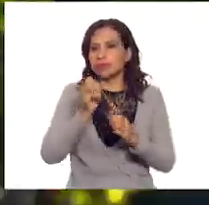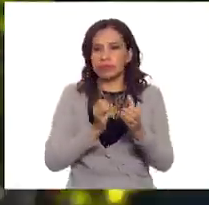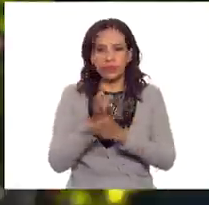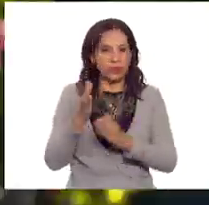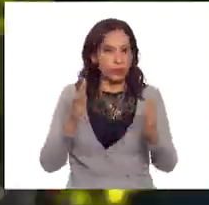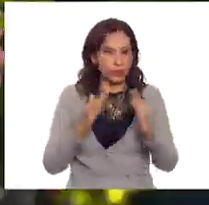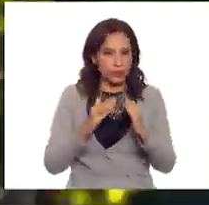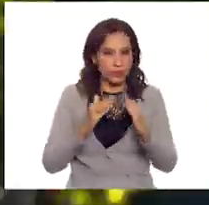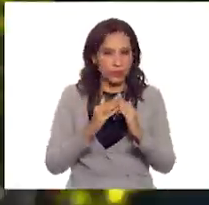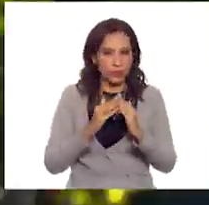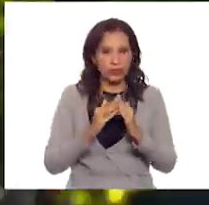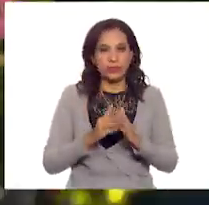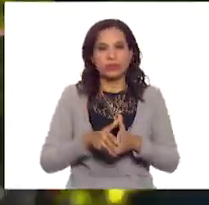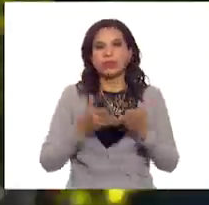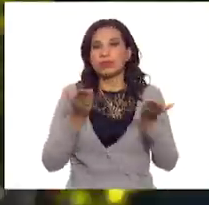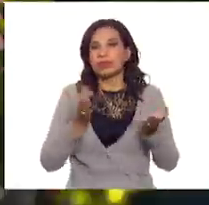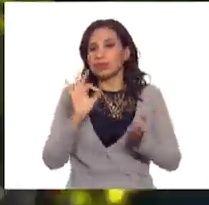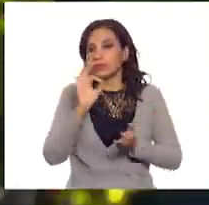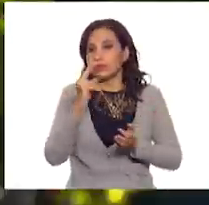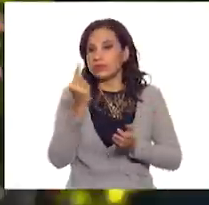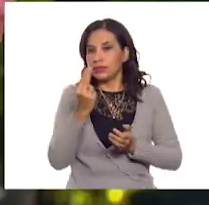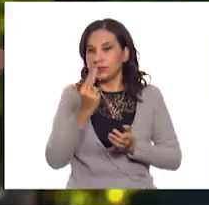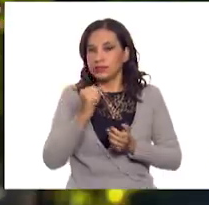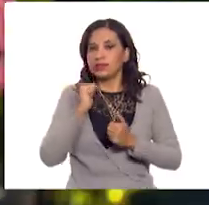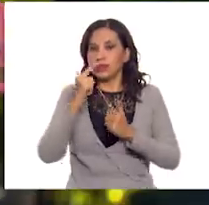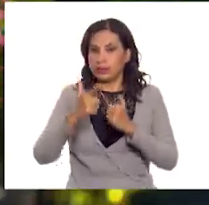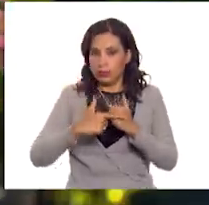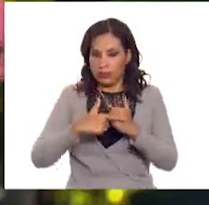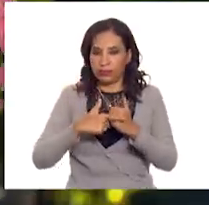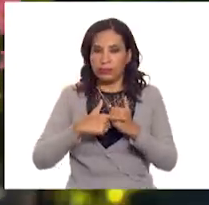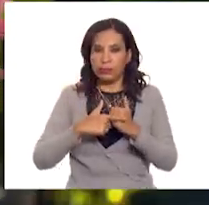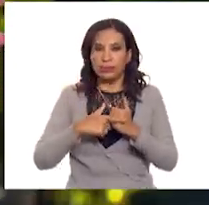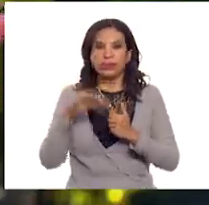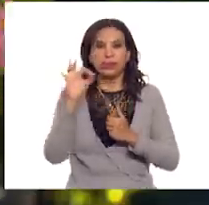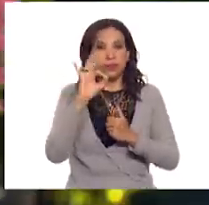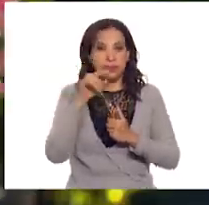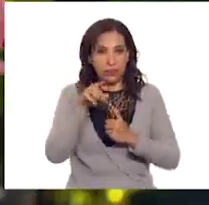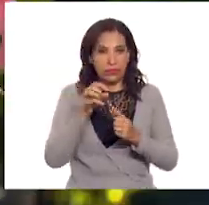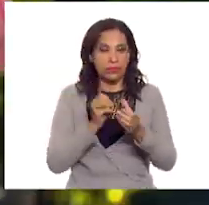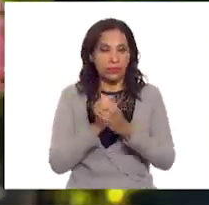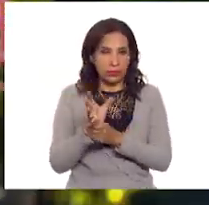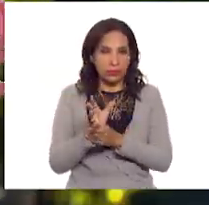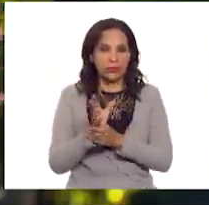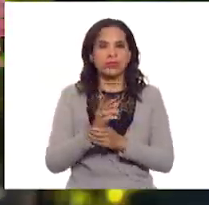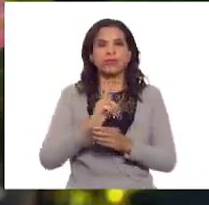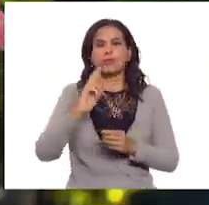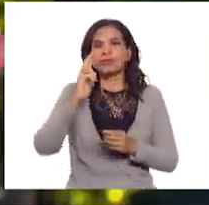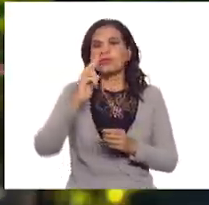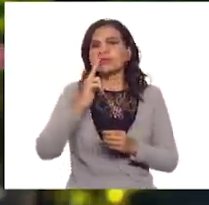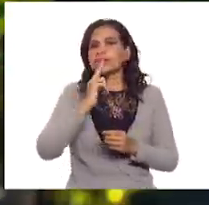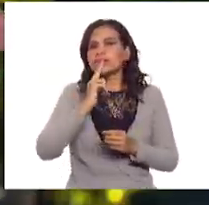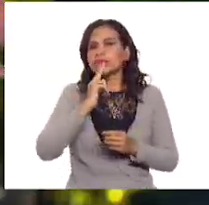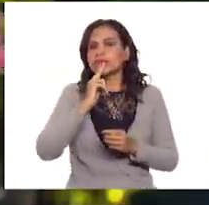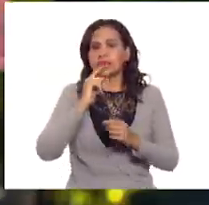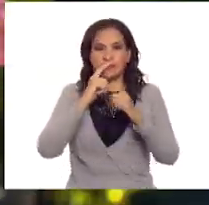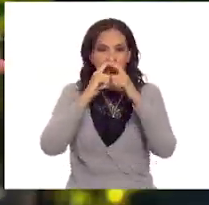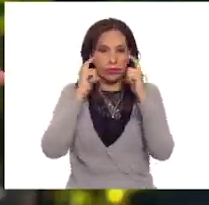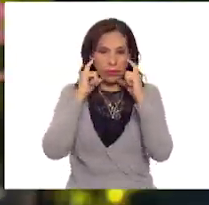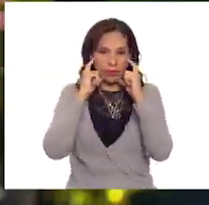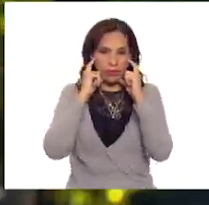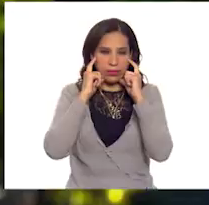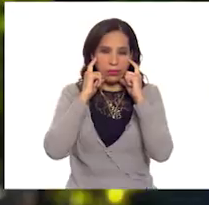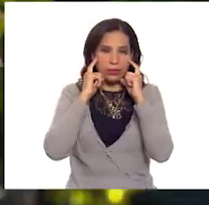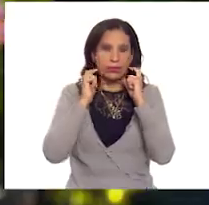no salir de casa a menos que sea muy necesario. Si lo haces, utiliza el